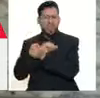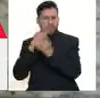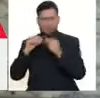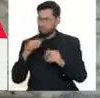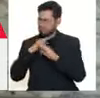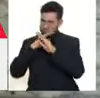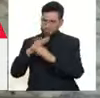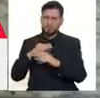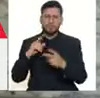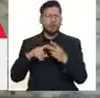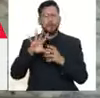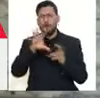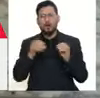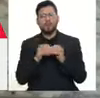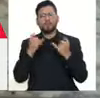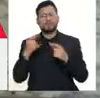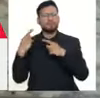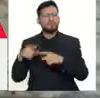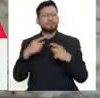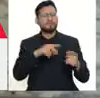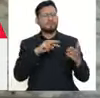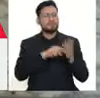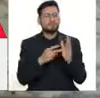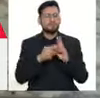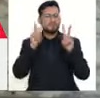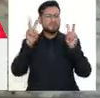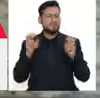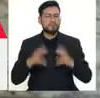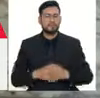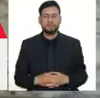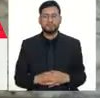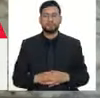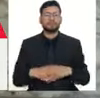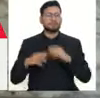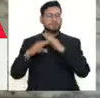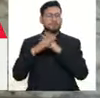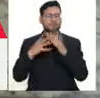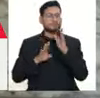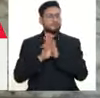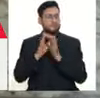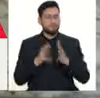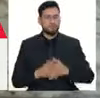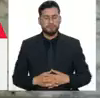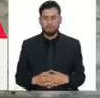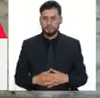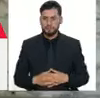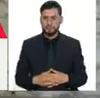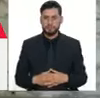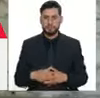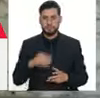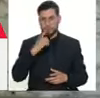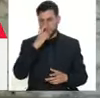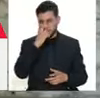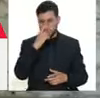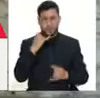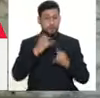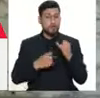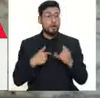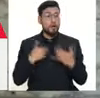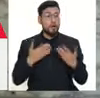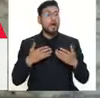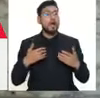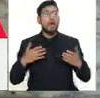guerra contra todo lo que constituye el impedimento del desarrollo. Finalmente, me es